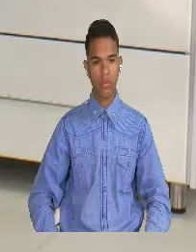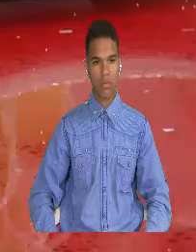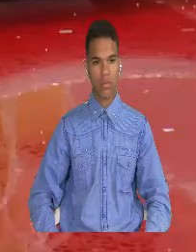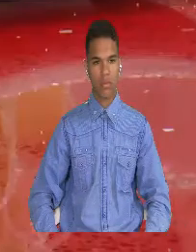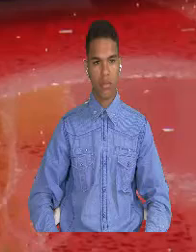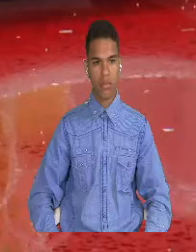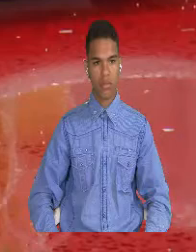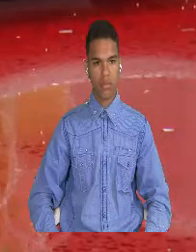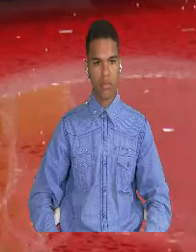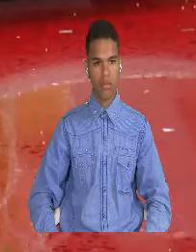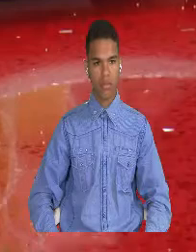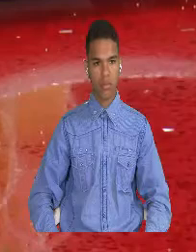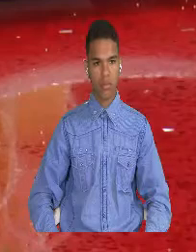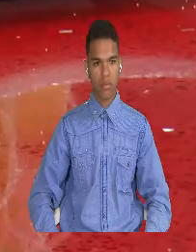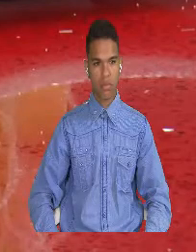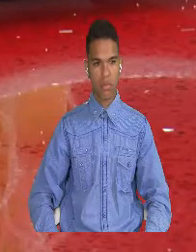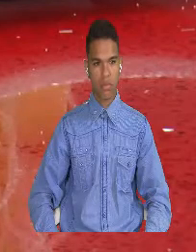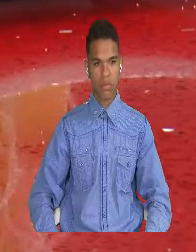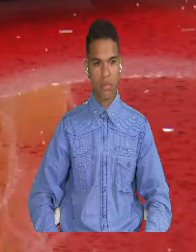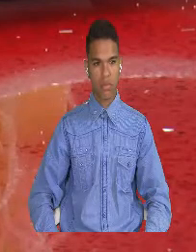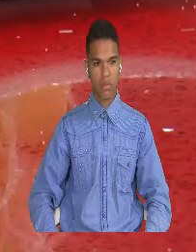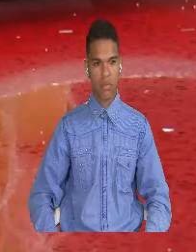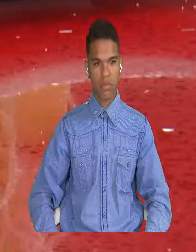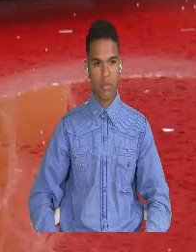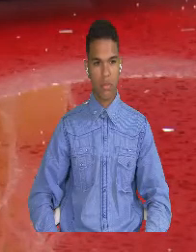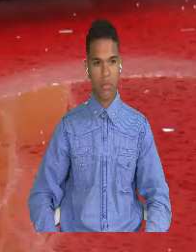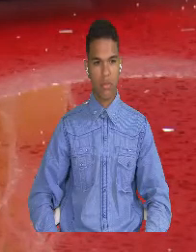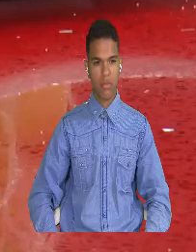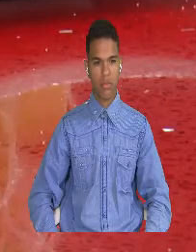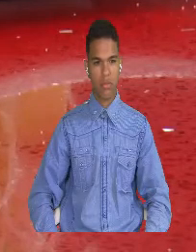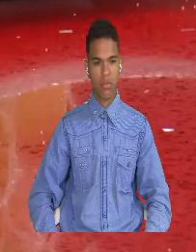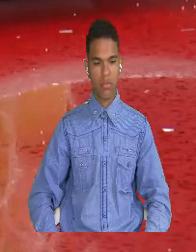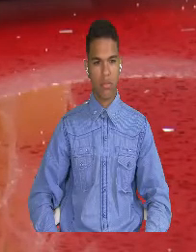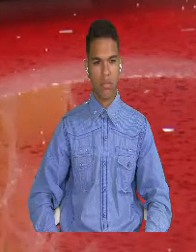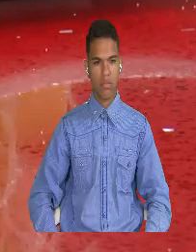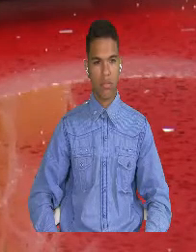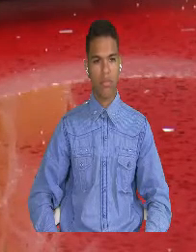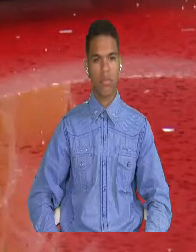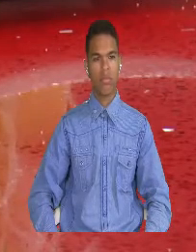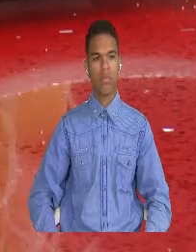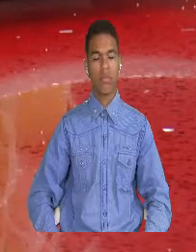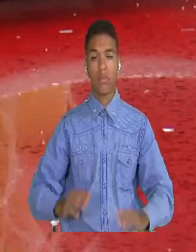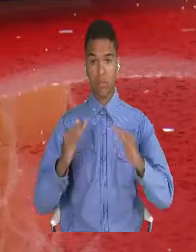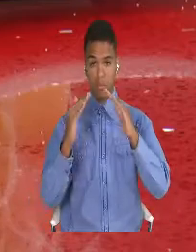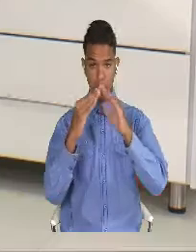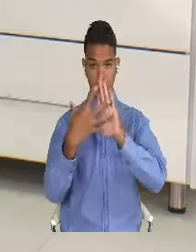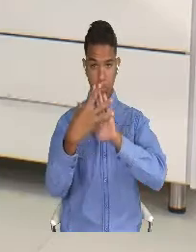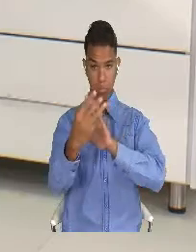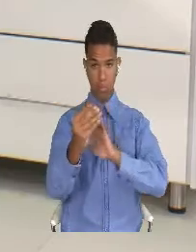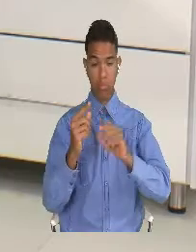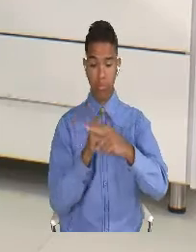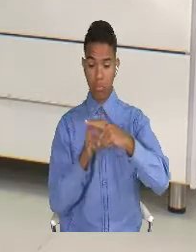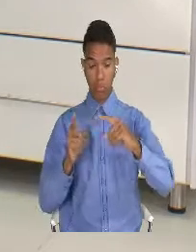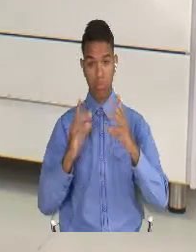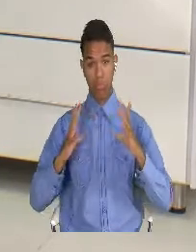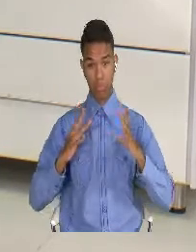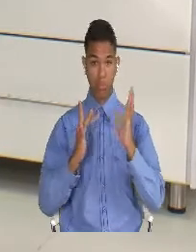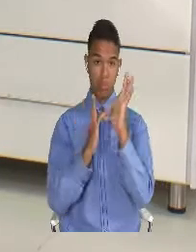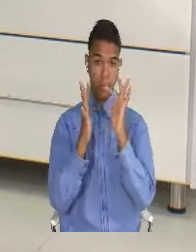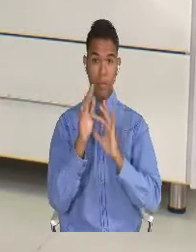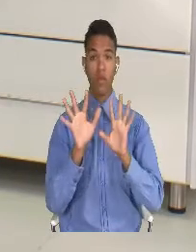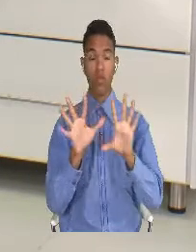y listo. Entonces, pues les puedo mostrar que ustedes allá en casa intenten esto ahorita en su semana mayor, ¿sí?